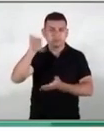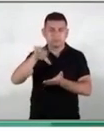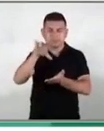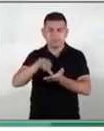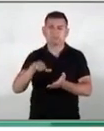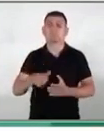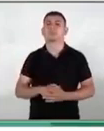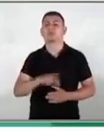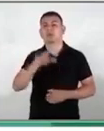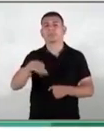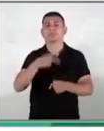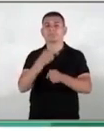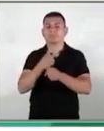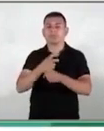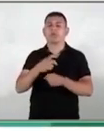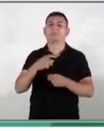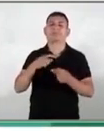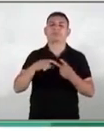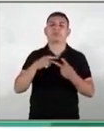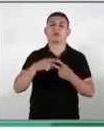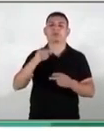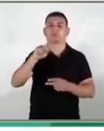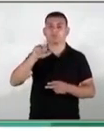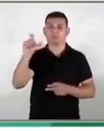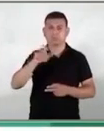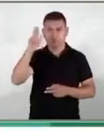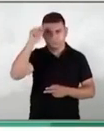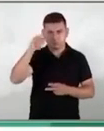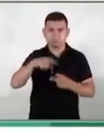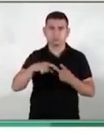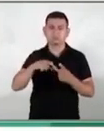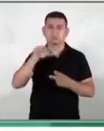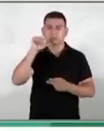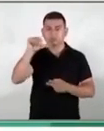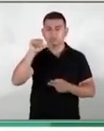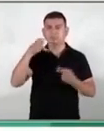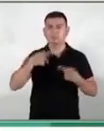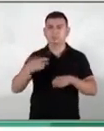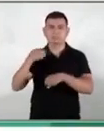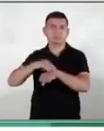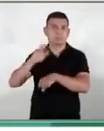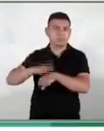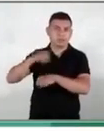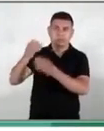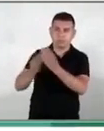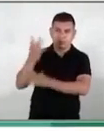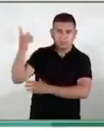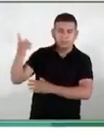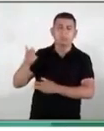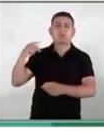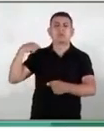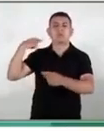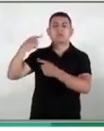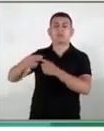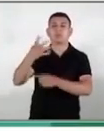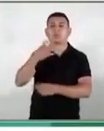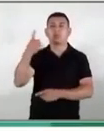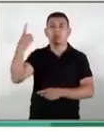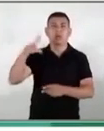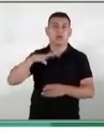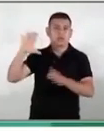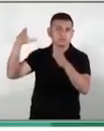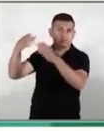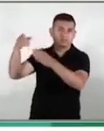sigue San Juan Bautista Tuxtepec con 16 casos. Y ya lleva acumulados 401